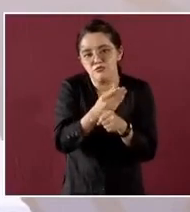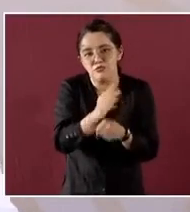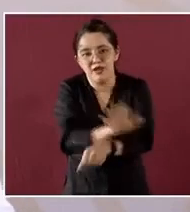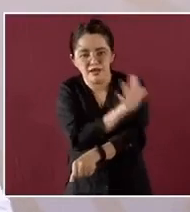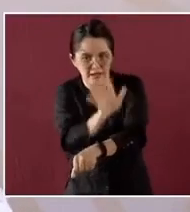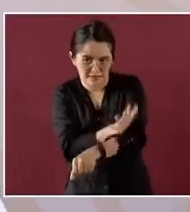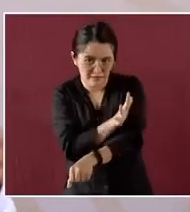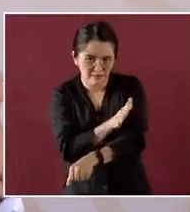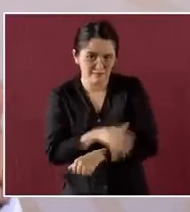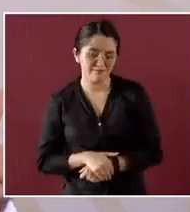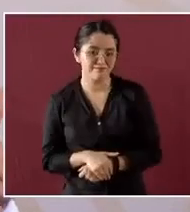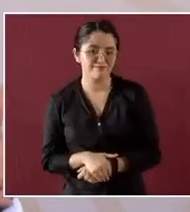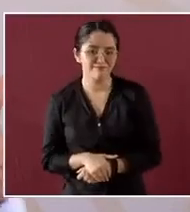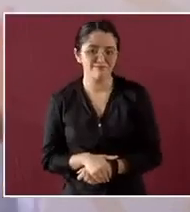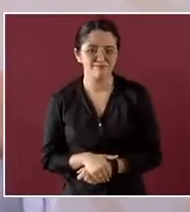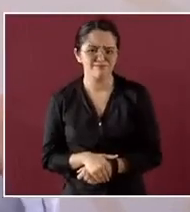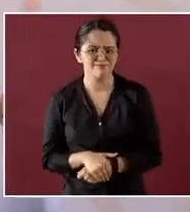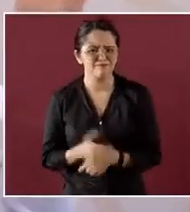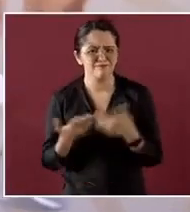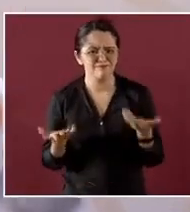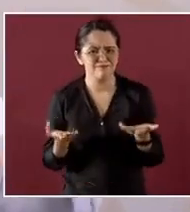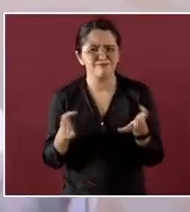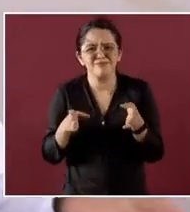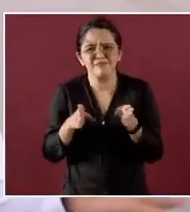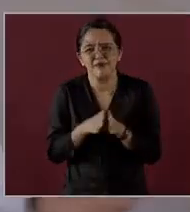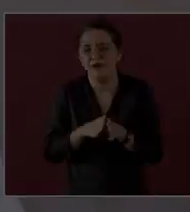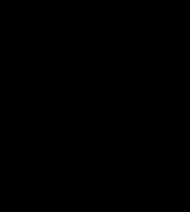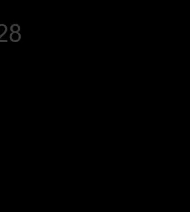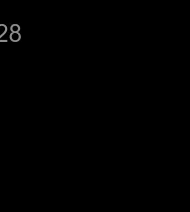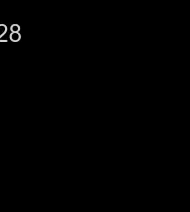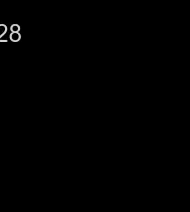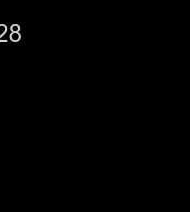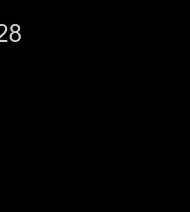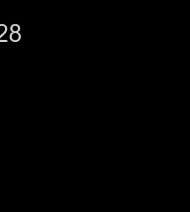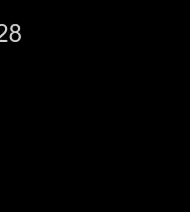Y ni modo que actuemos cancelando los contratos.